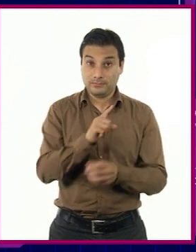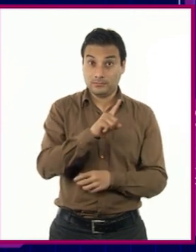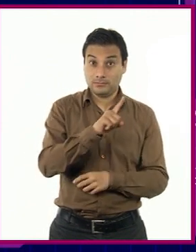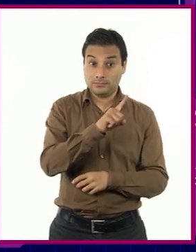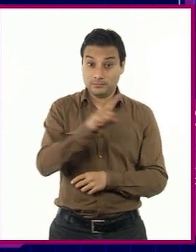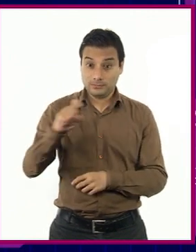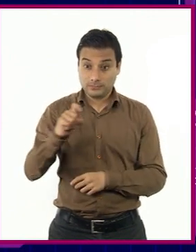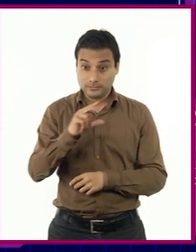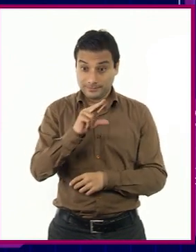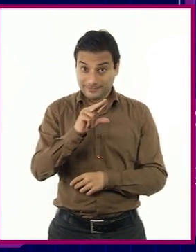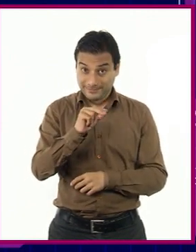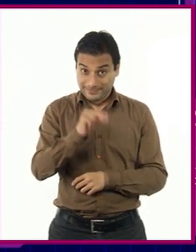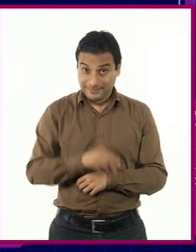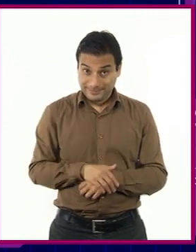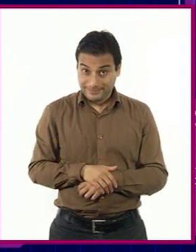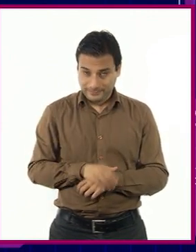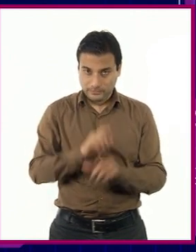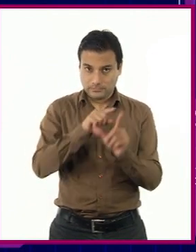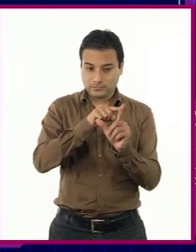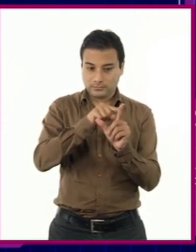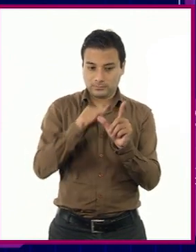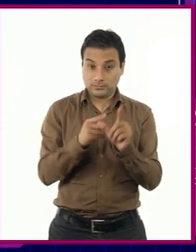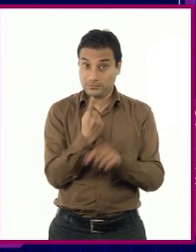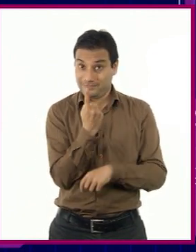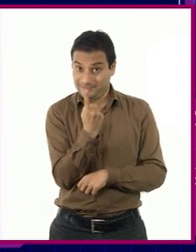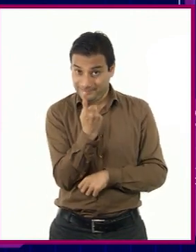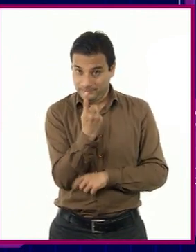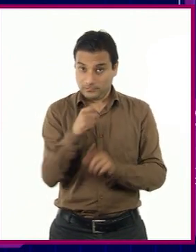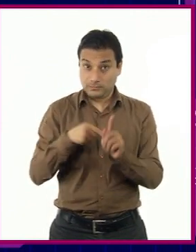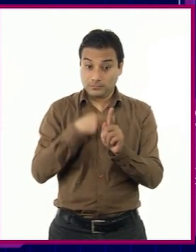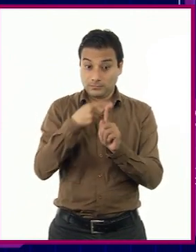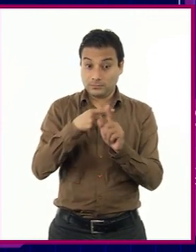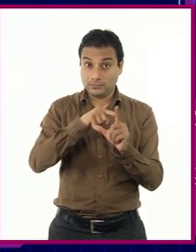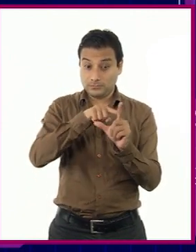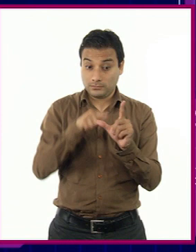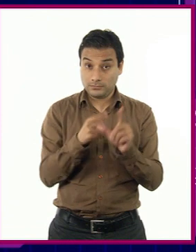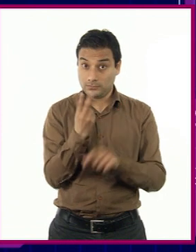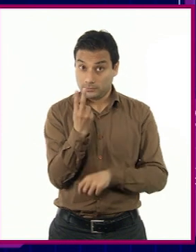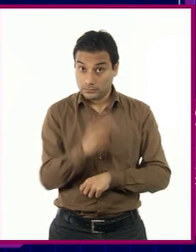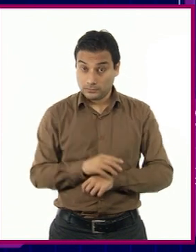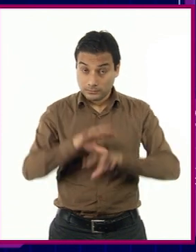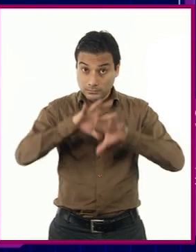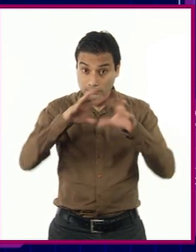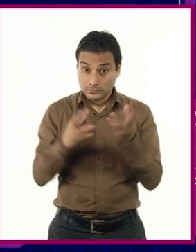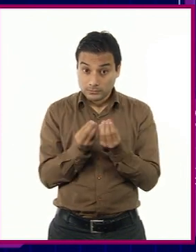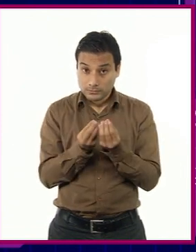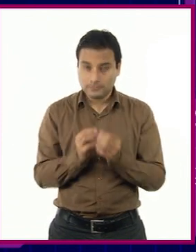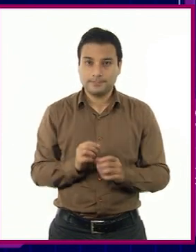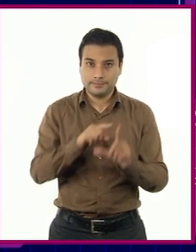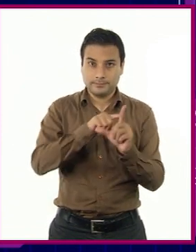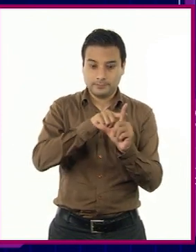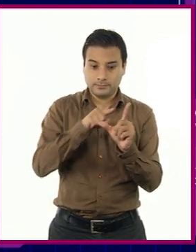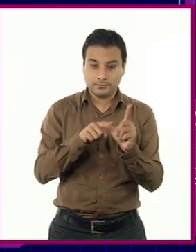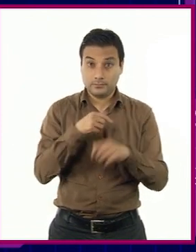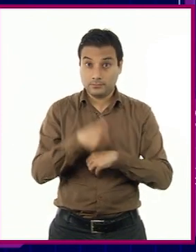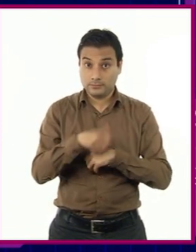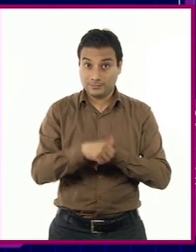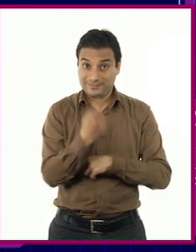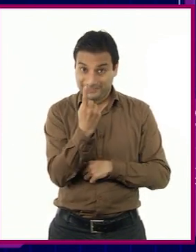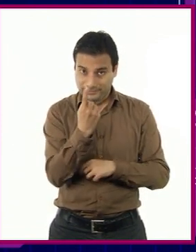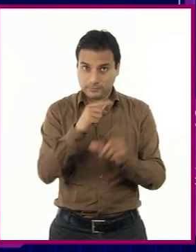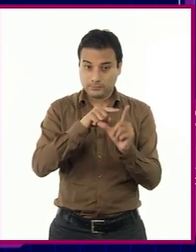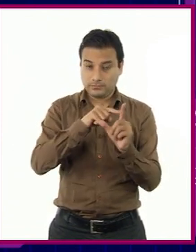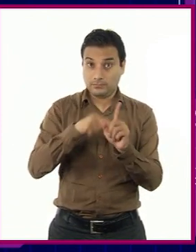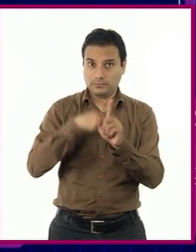grados y el ángulo 1 es igual al ángulo 2, entonces el ángulo 1 más el